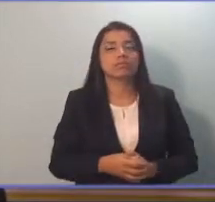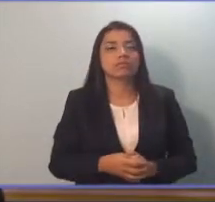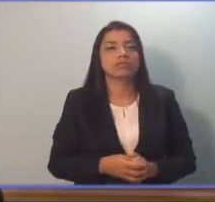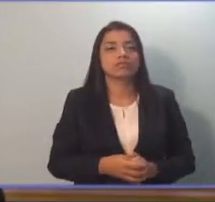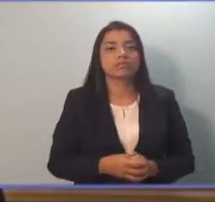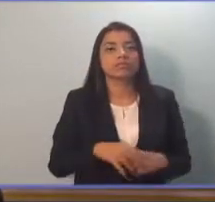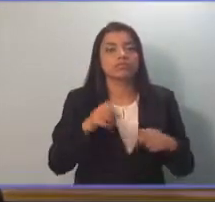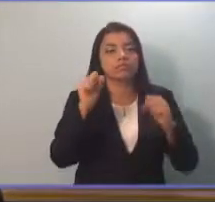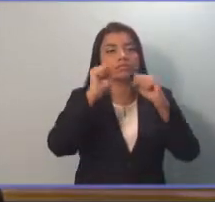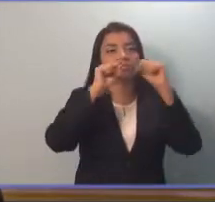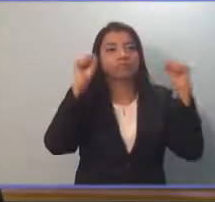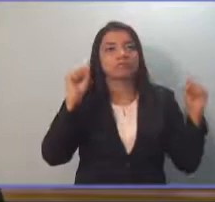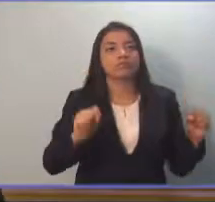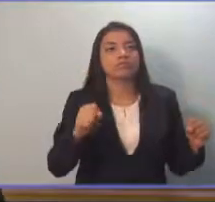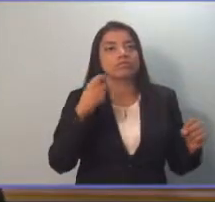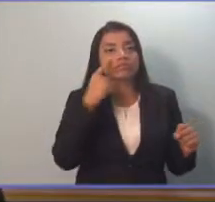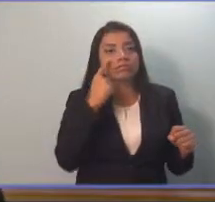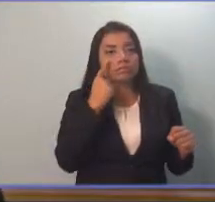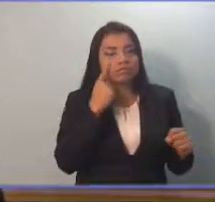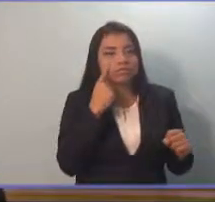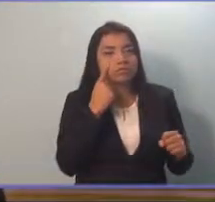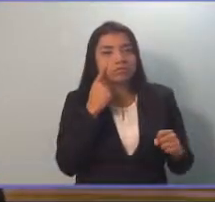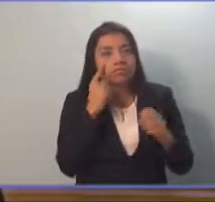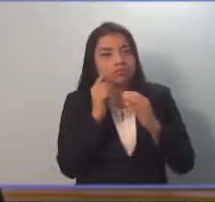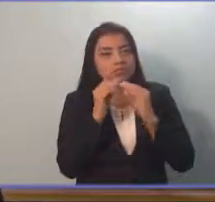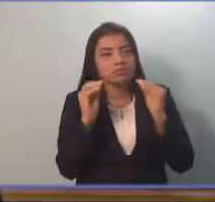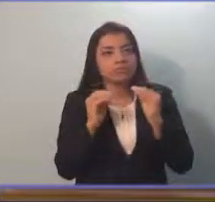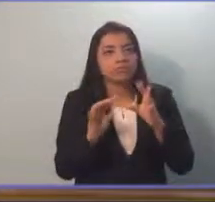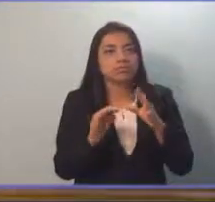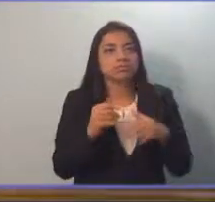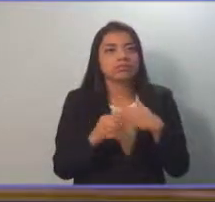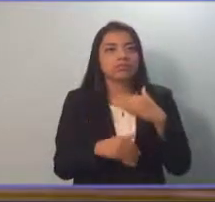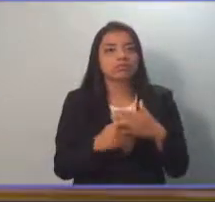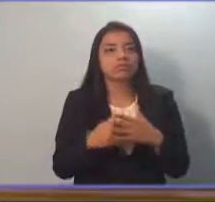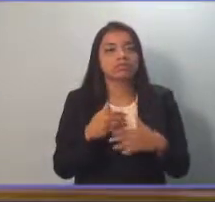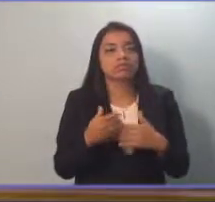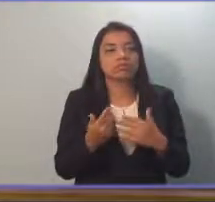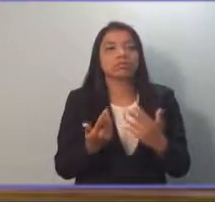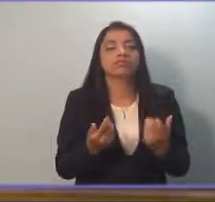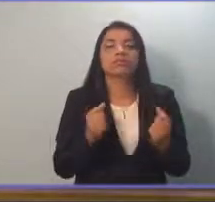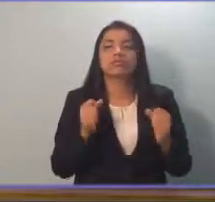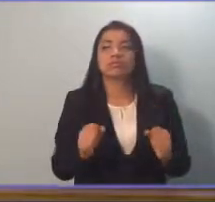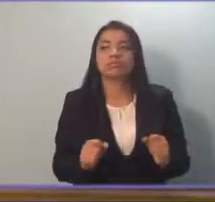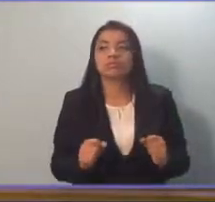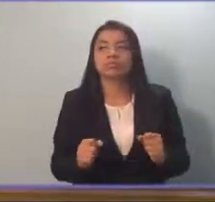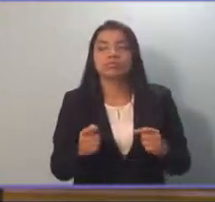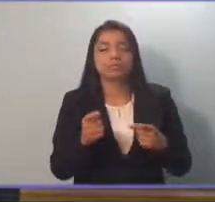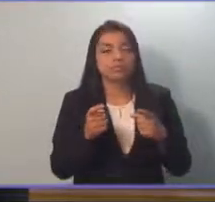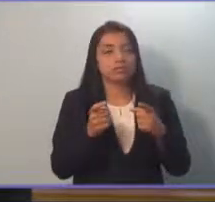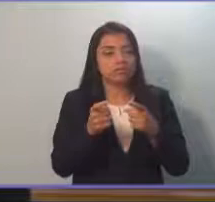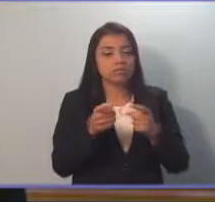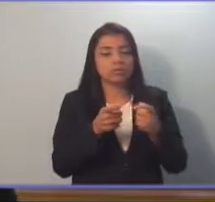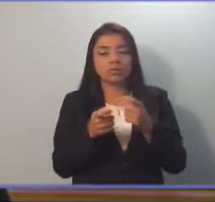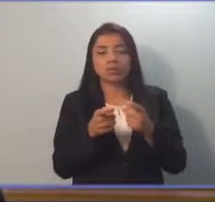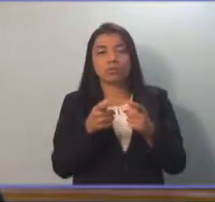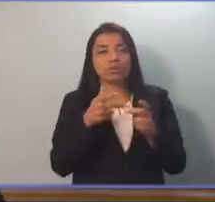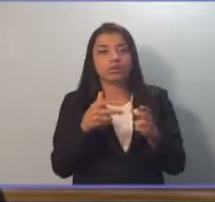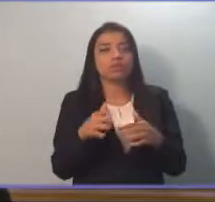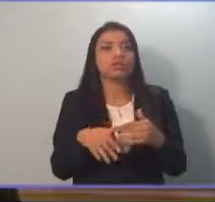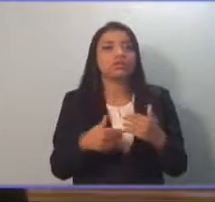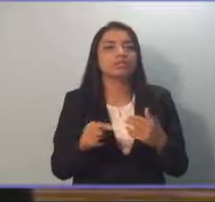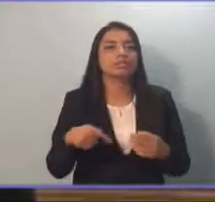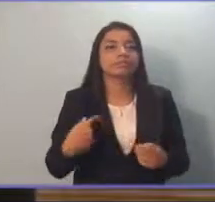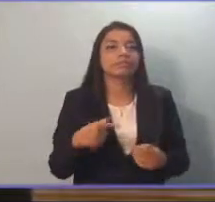Un sistema de vigilancia electrónica a través del uso de dispositivos que permiten monitorear permanentemente